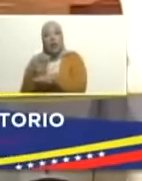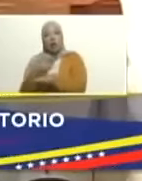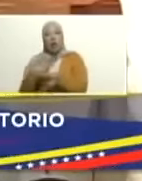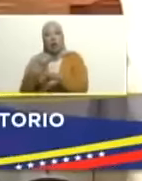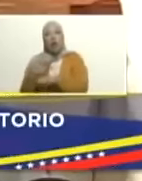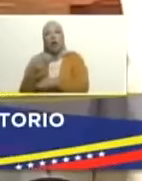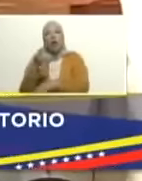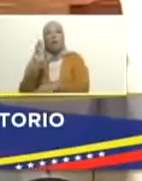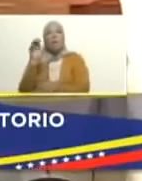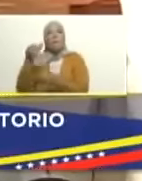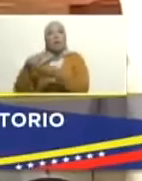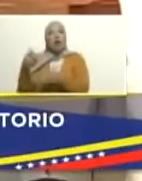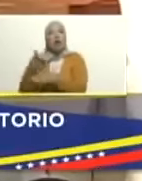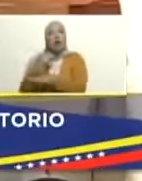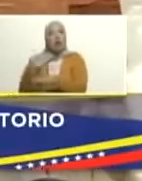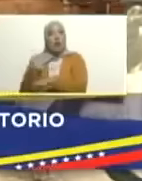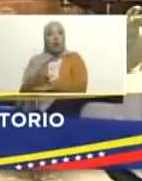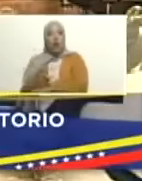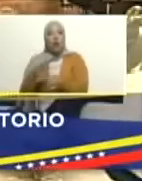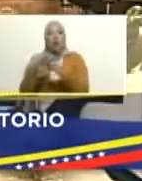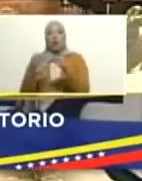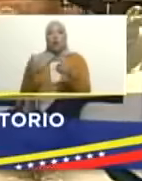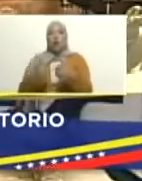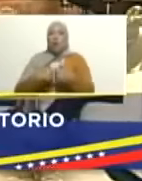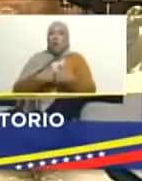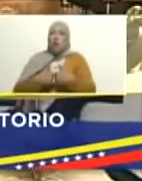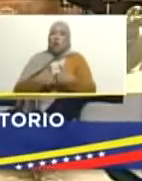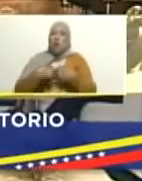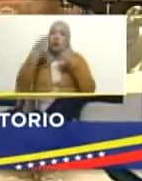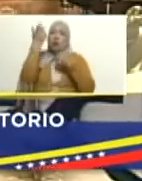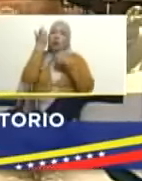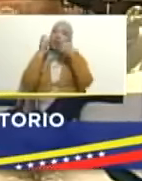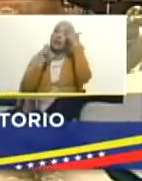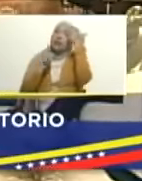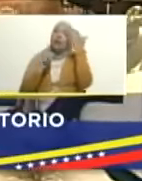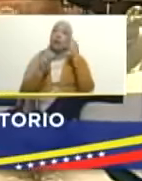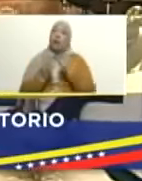que hizo el comandante Hugo Chávez. Todos los esfuerzos de diálogo.